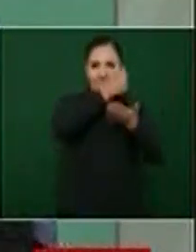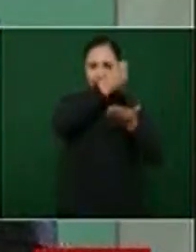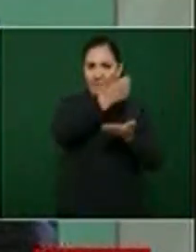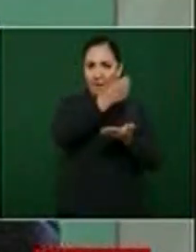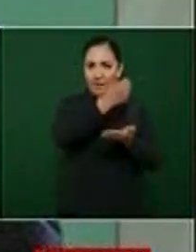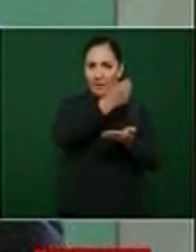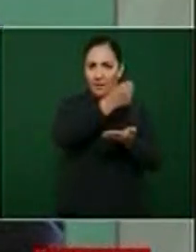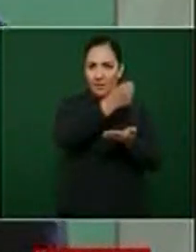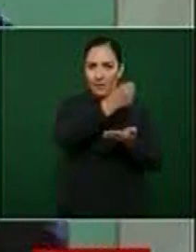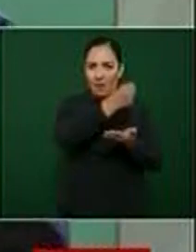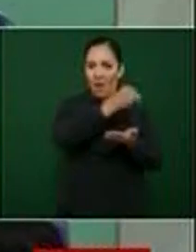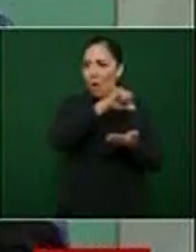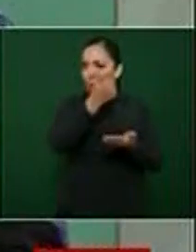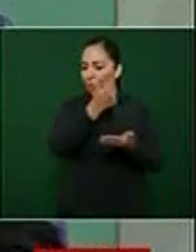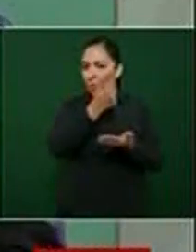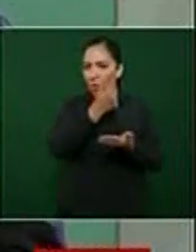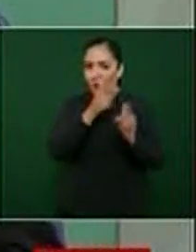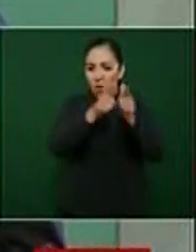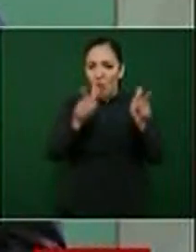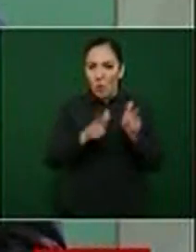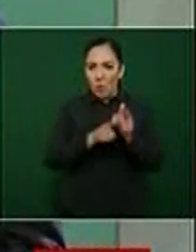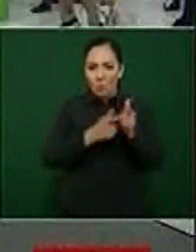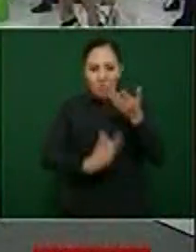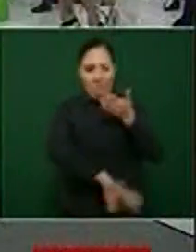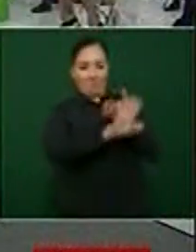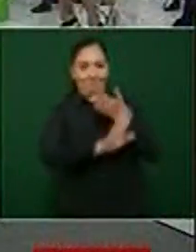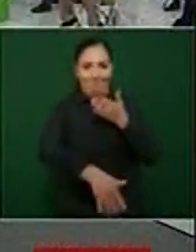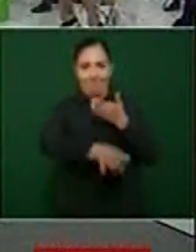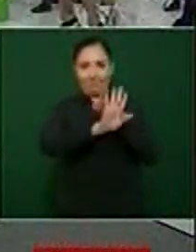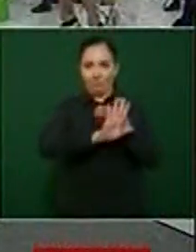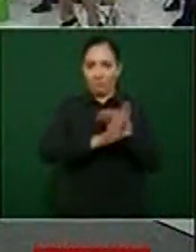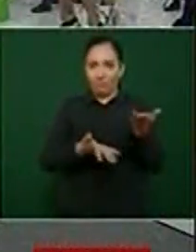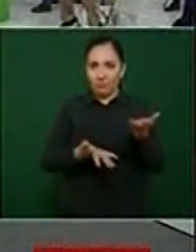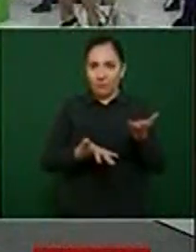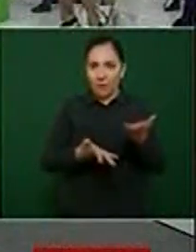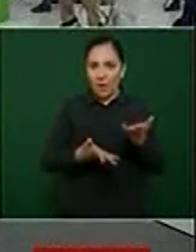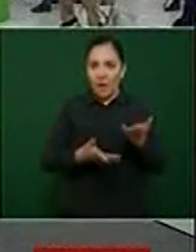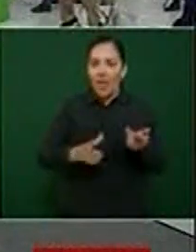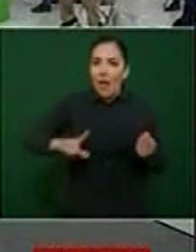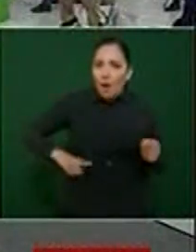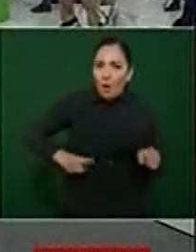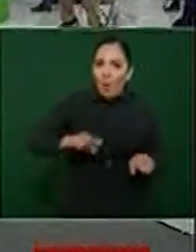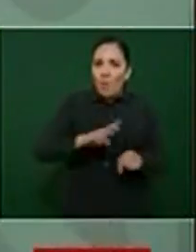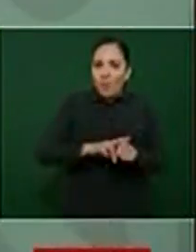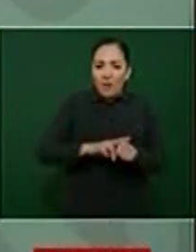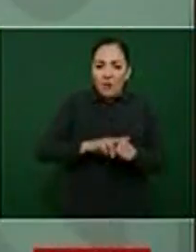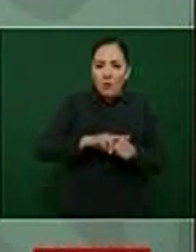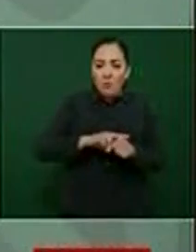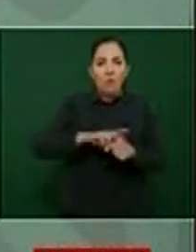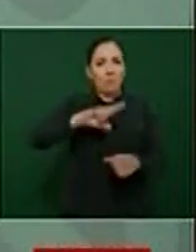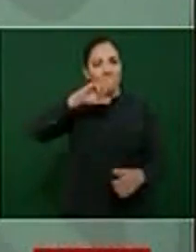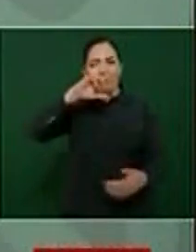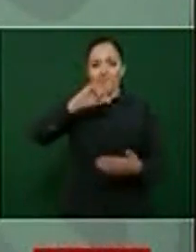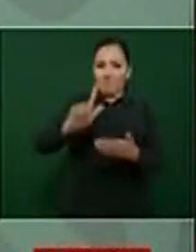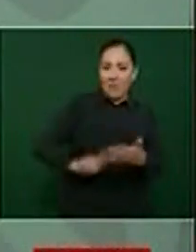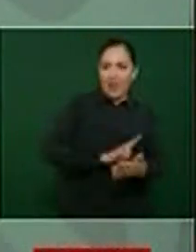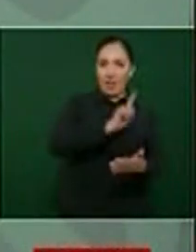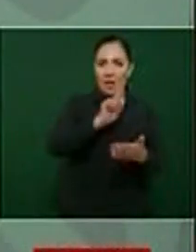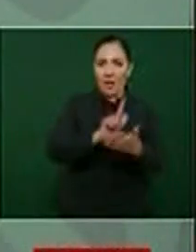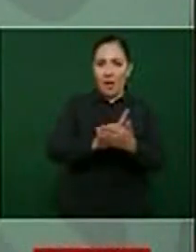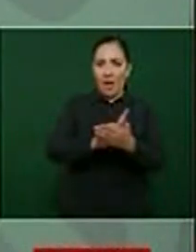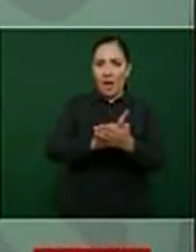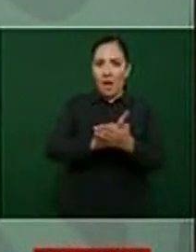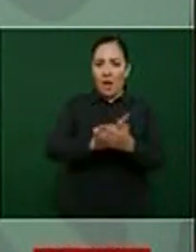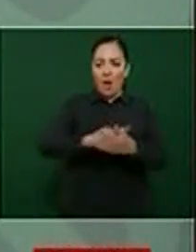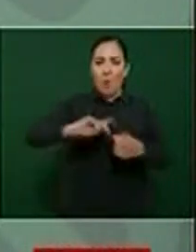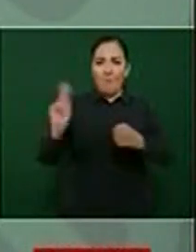que descalifica, que señala, que exhibe a las y los periodistas sin hacer